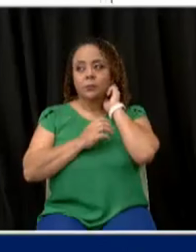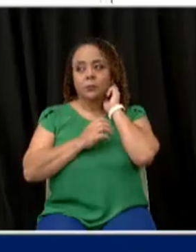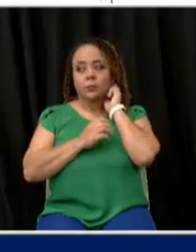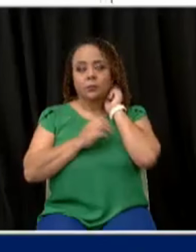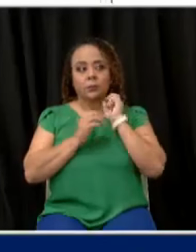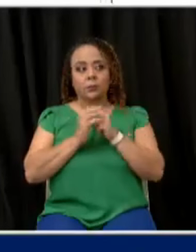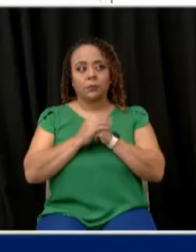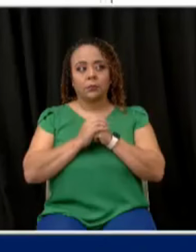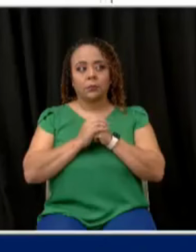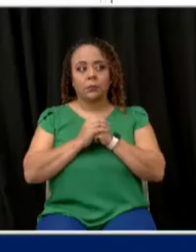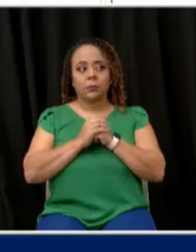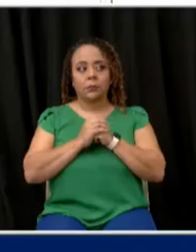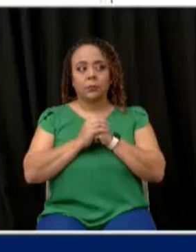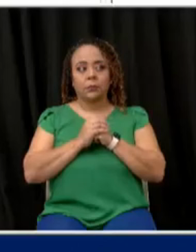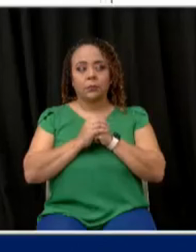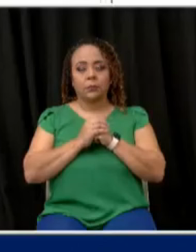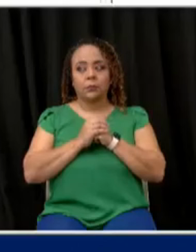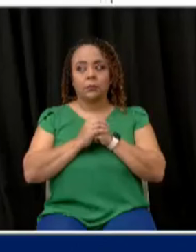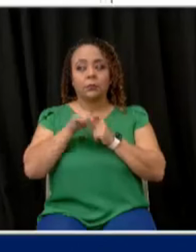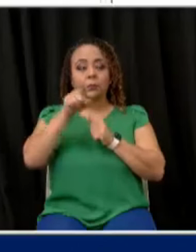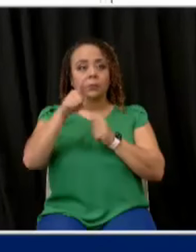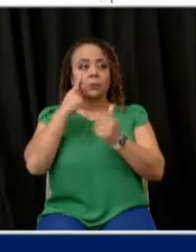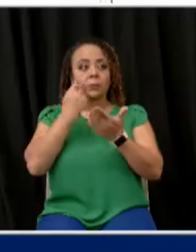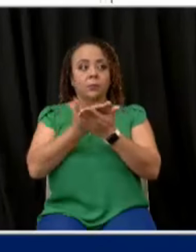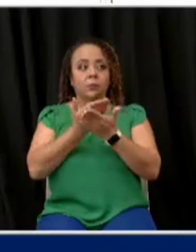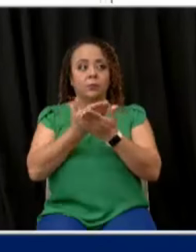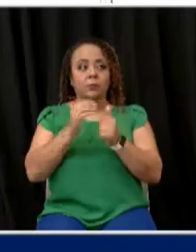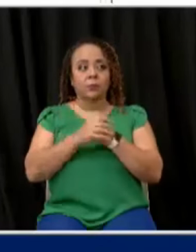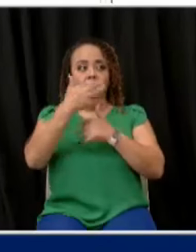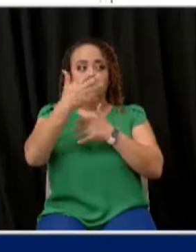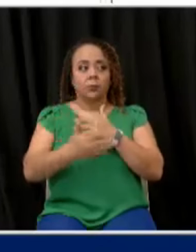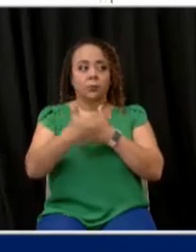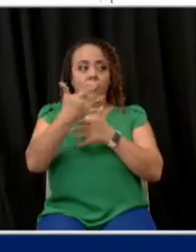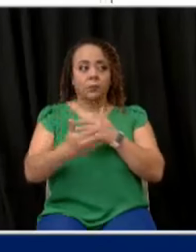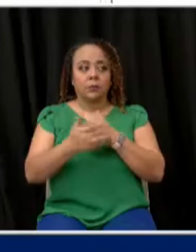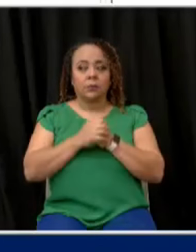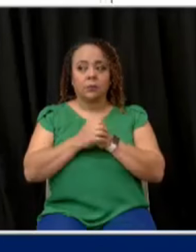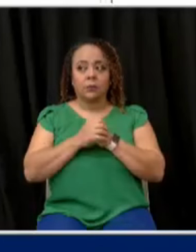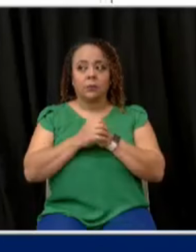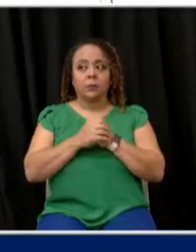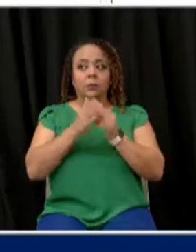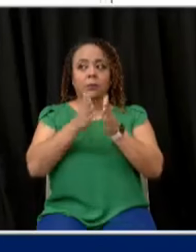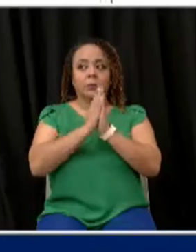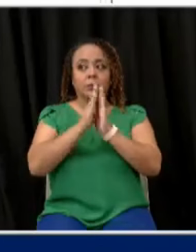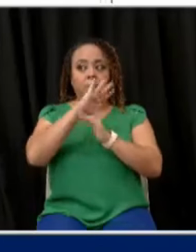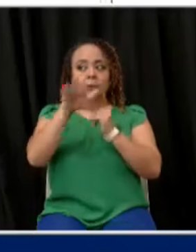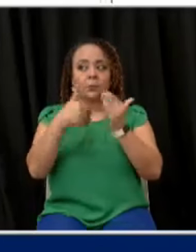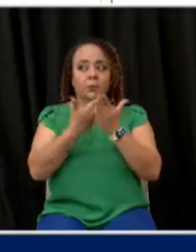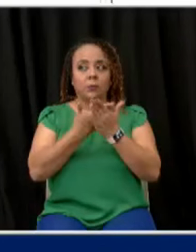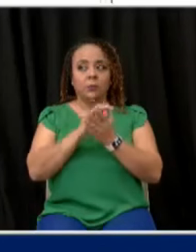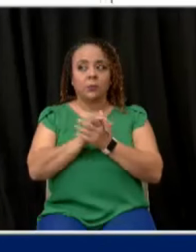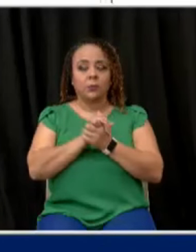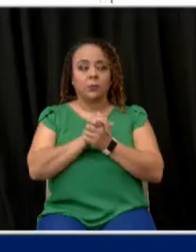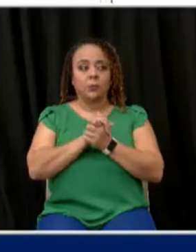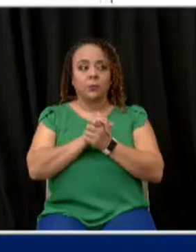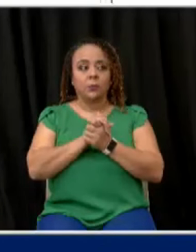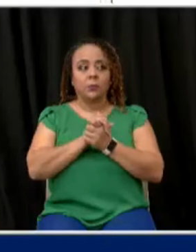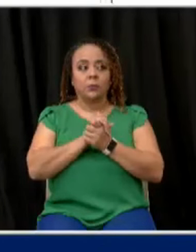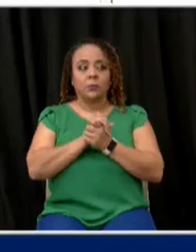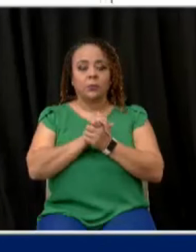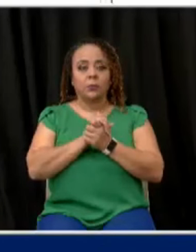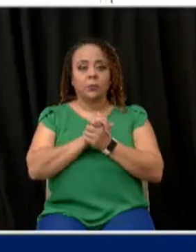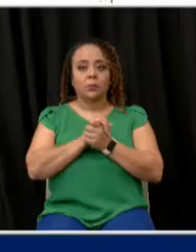la creatininfosfoquinasa, que es una prueba de sangre que se les midió a todos, que nos muestra el deterioro del músculo.